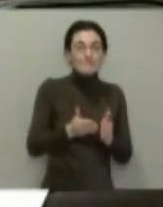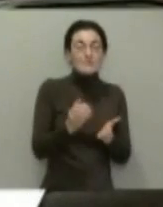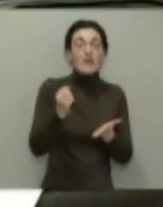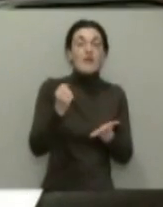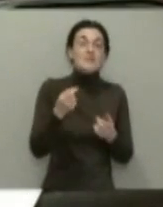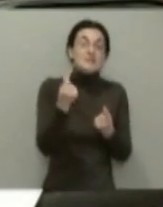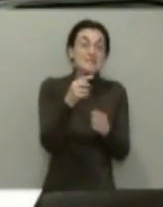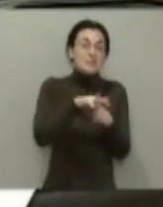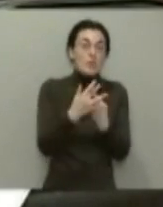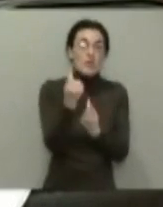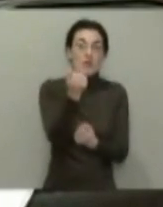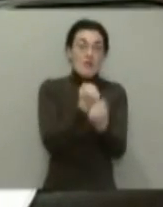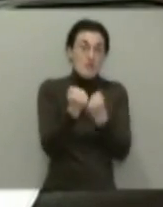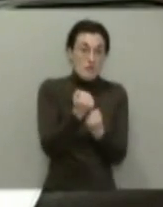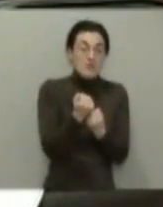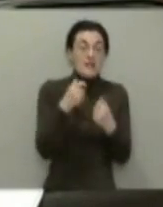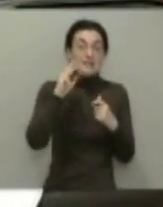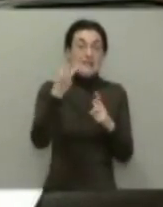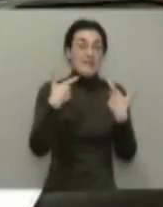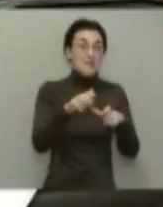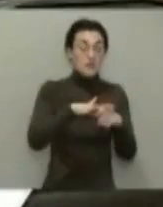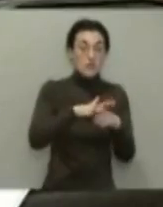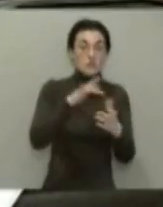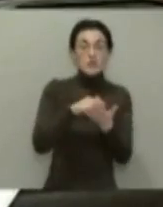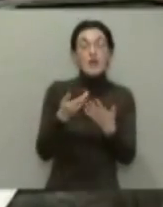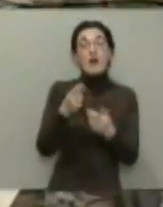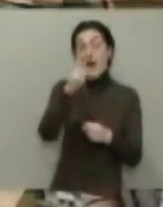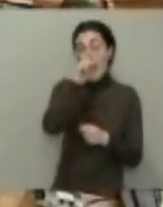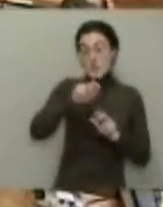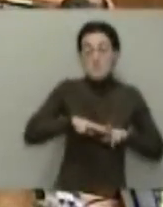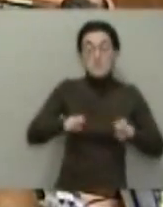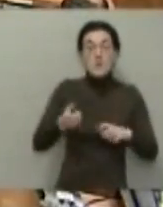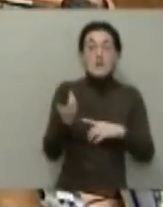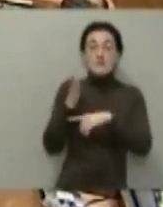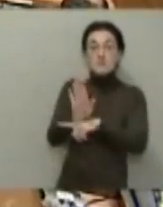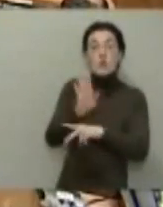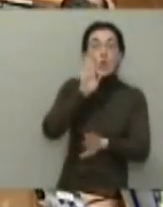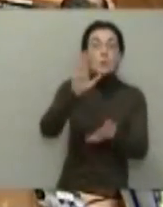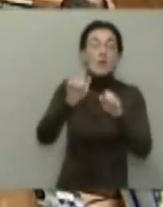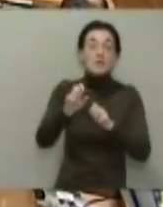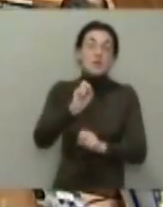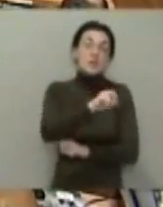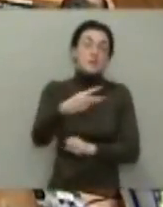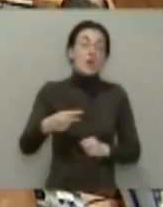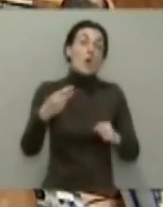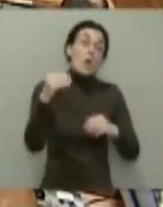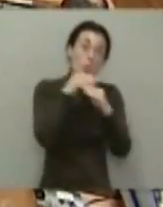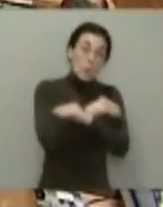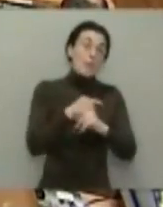tercer sector. Cuando se presenta un proyecto a principios de año, para una convocatoria que se resolverá en octubre, noviembre o